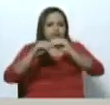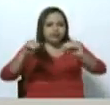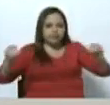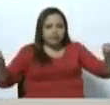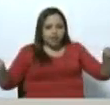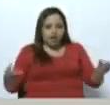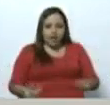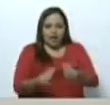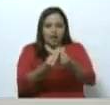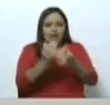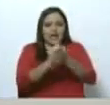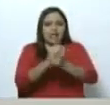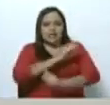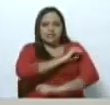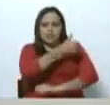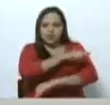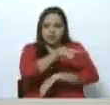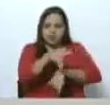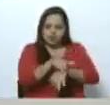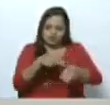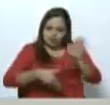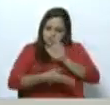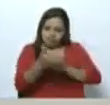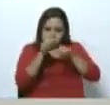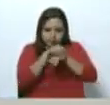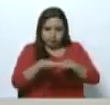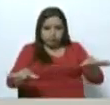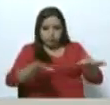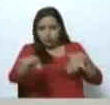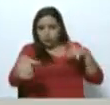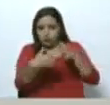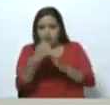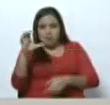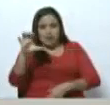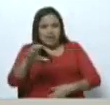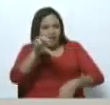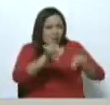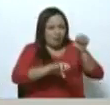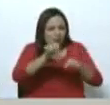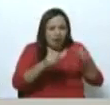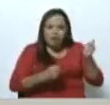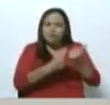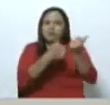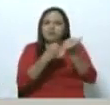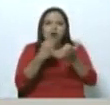Dirección Nacional. Vamos a desplegarnos, todo el país, a revisar, a colaborar,